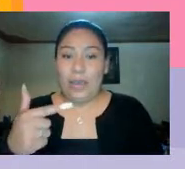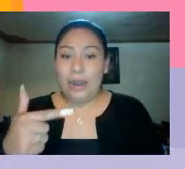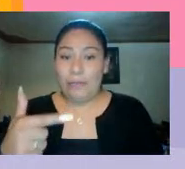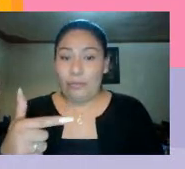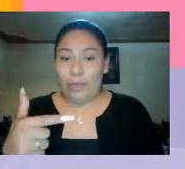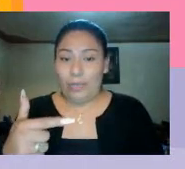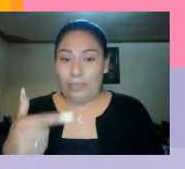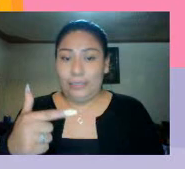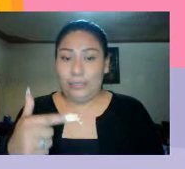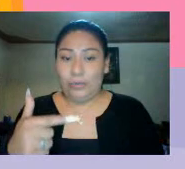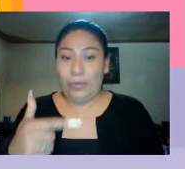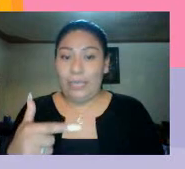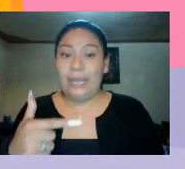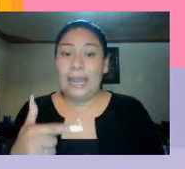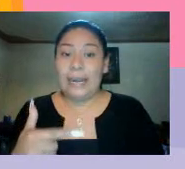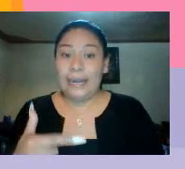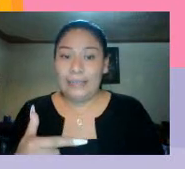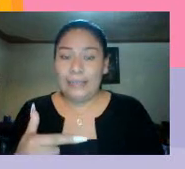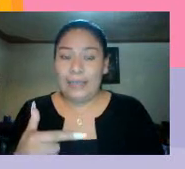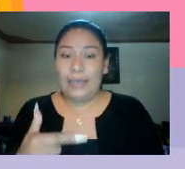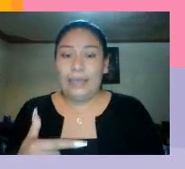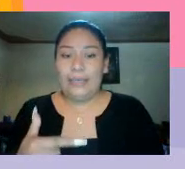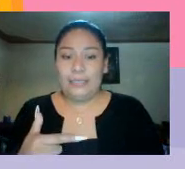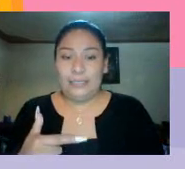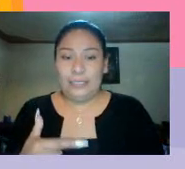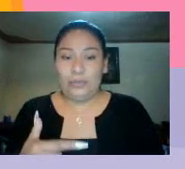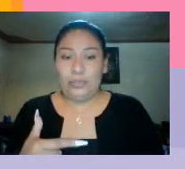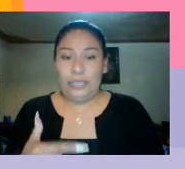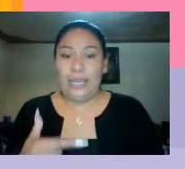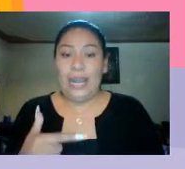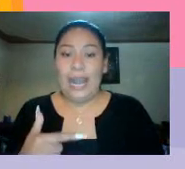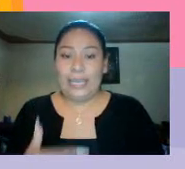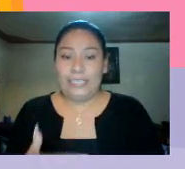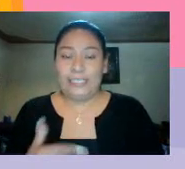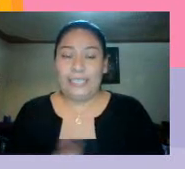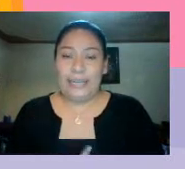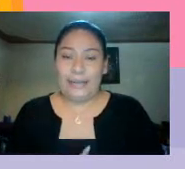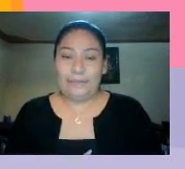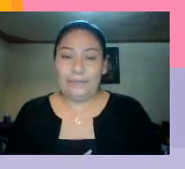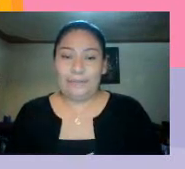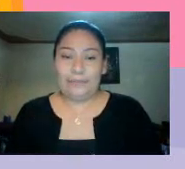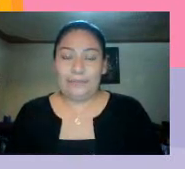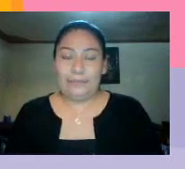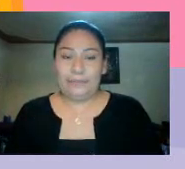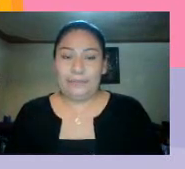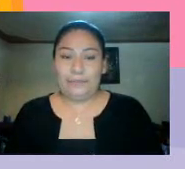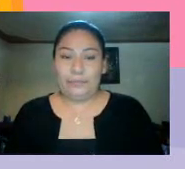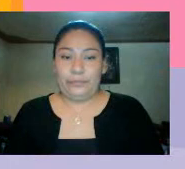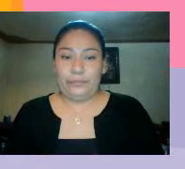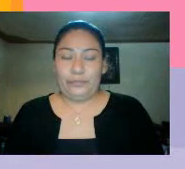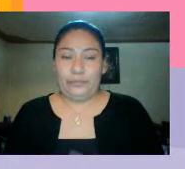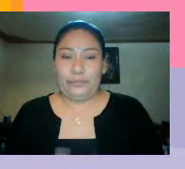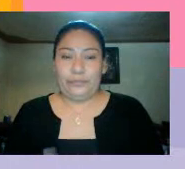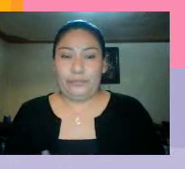Inciso A, la bruja. Inciso B, la reina. Inciso C, la hechicera.